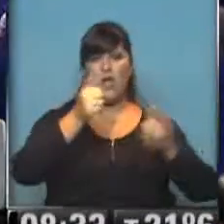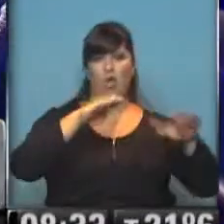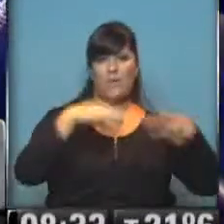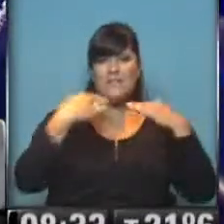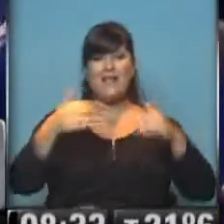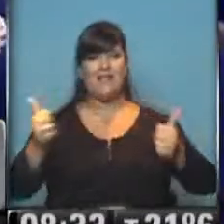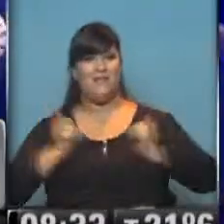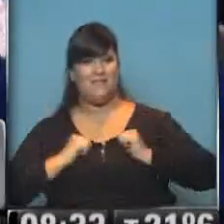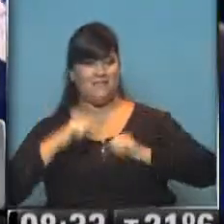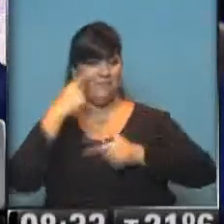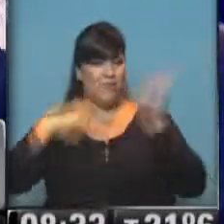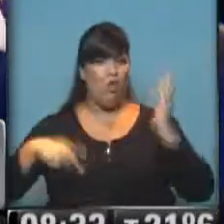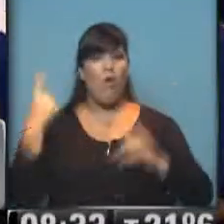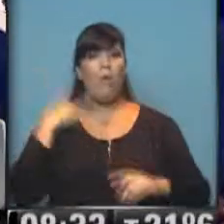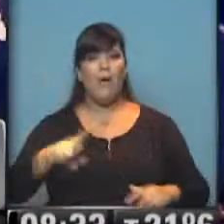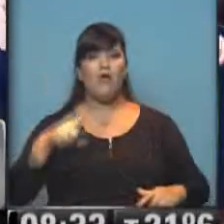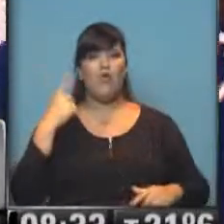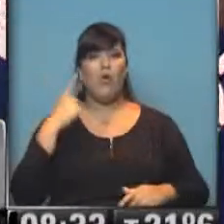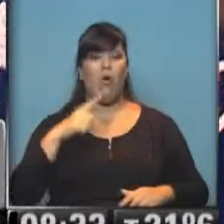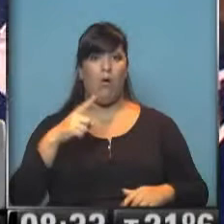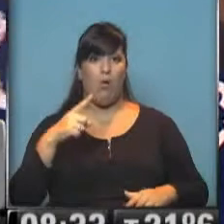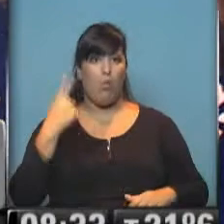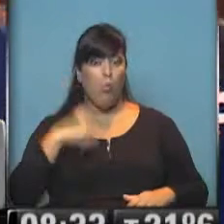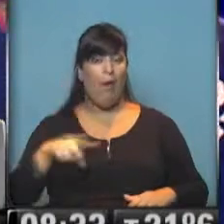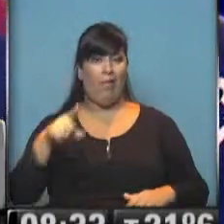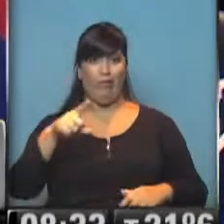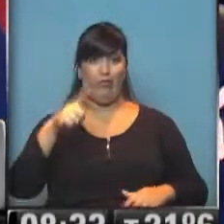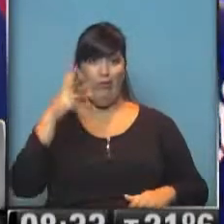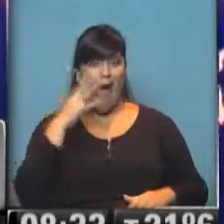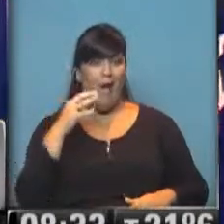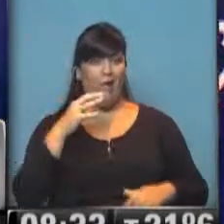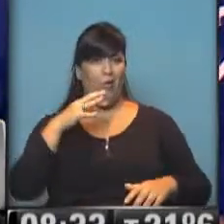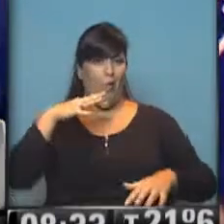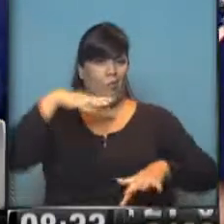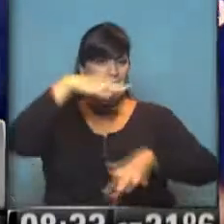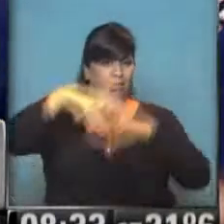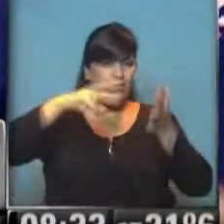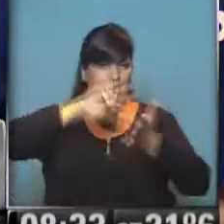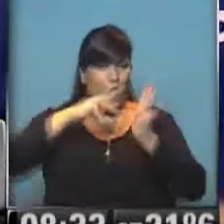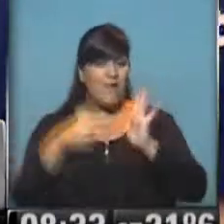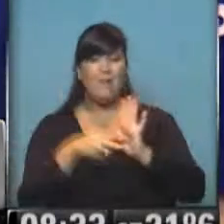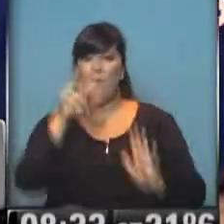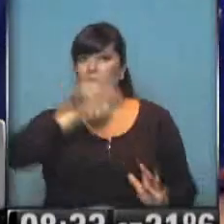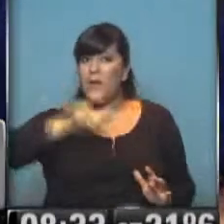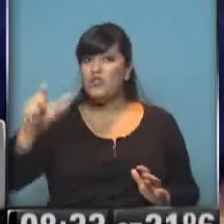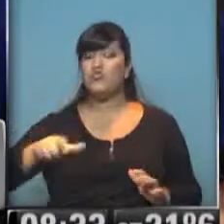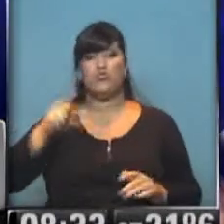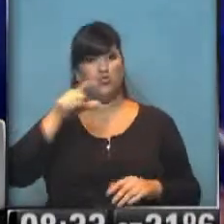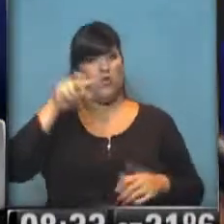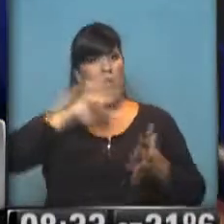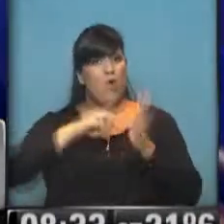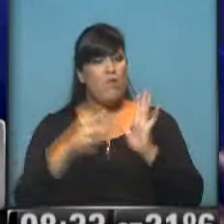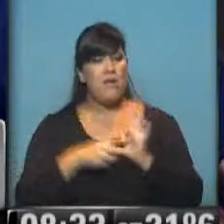Pero también, cuando alguien se pasa de la raya y afecta al conjunto, porque estos individuos no solamente afectaron el espectáculo